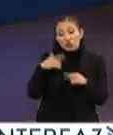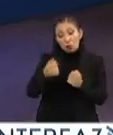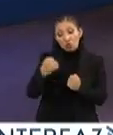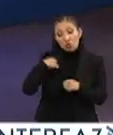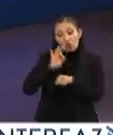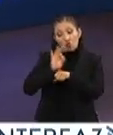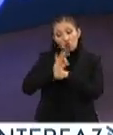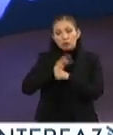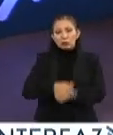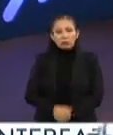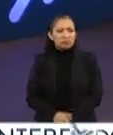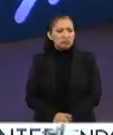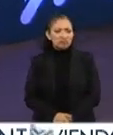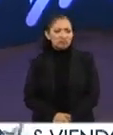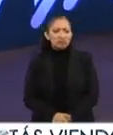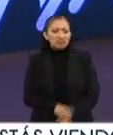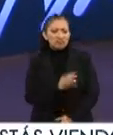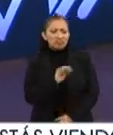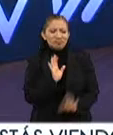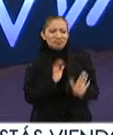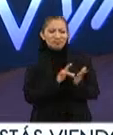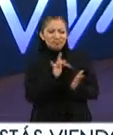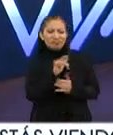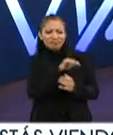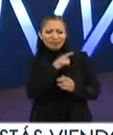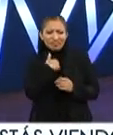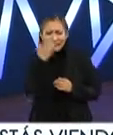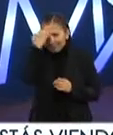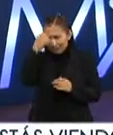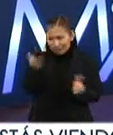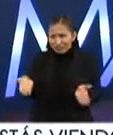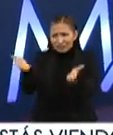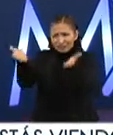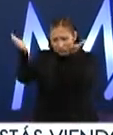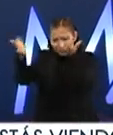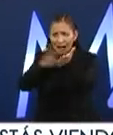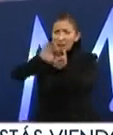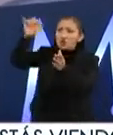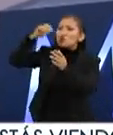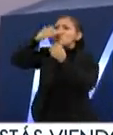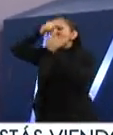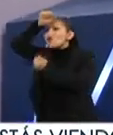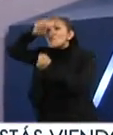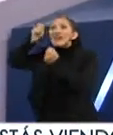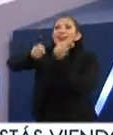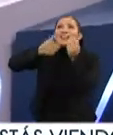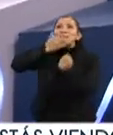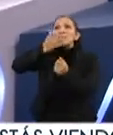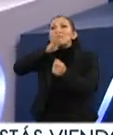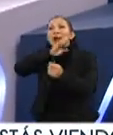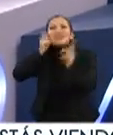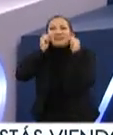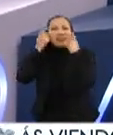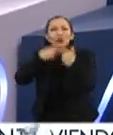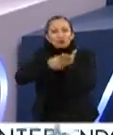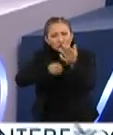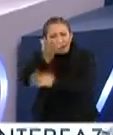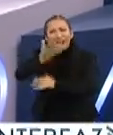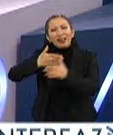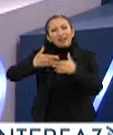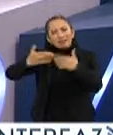seguro aquí. Y no, debería de ser como que no, ¿sabes qué? Experimenta. Tal vez haya cosas malas como cosas buenas, pero tú